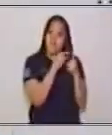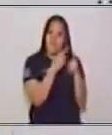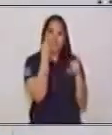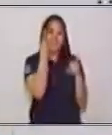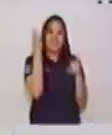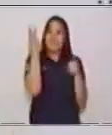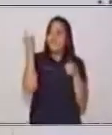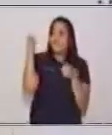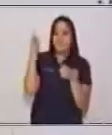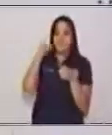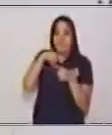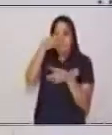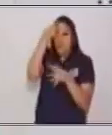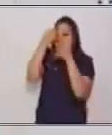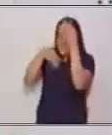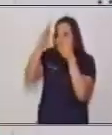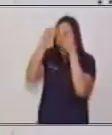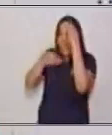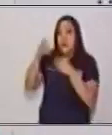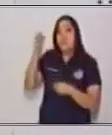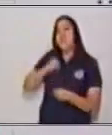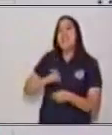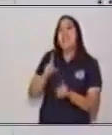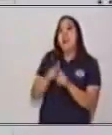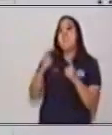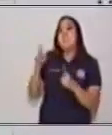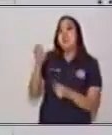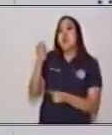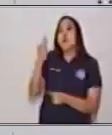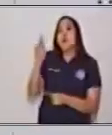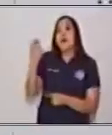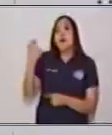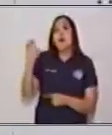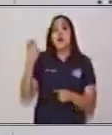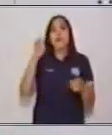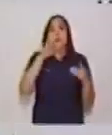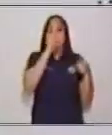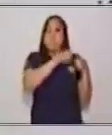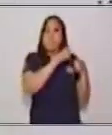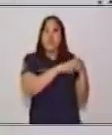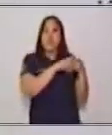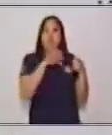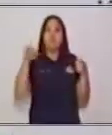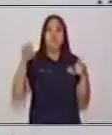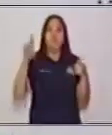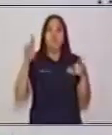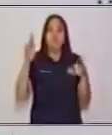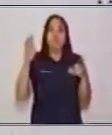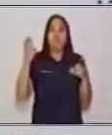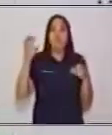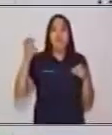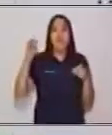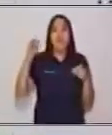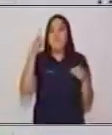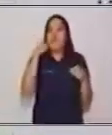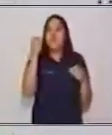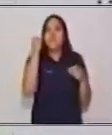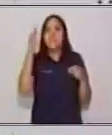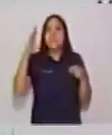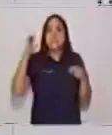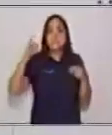usted podría aprendérselas. Y es que una preposición no la van a confundir con una conjunción, porque cuando